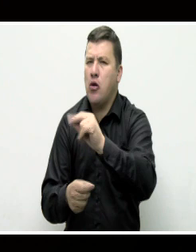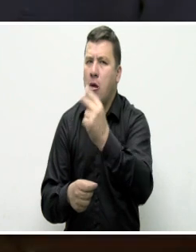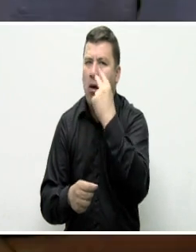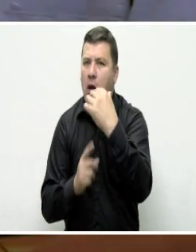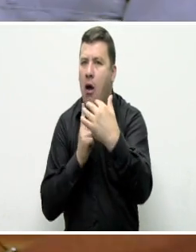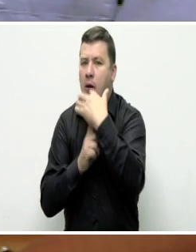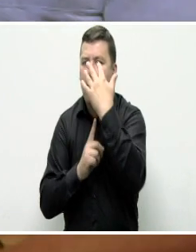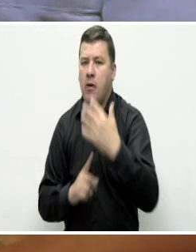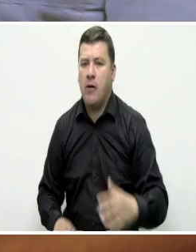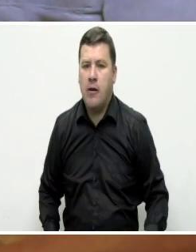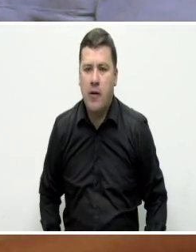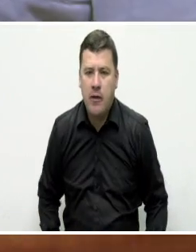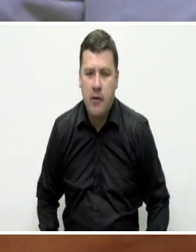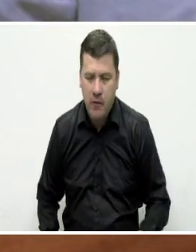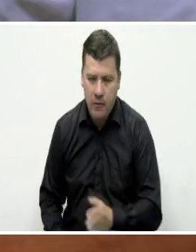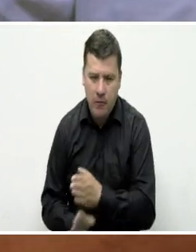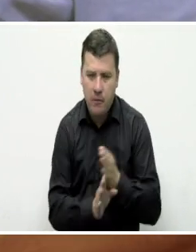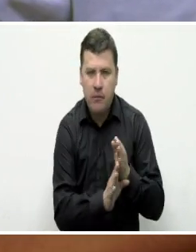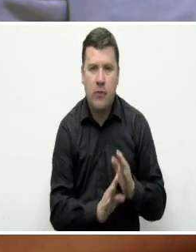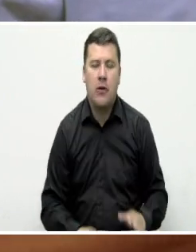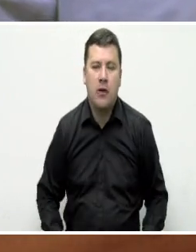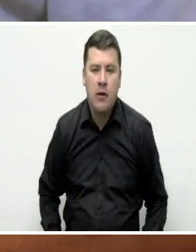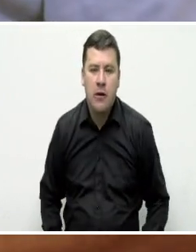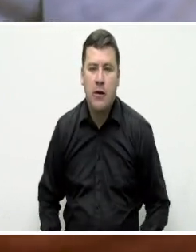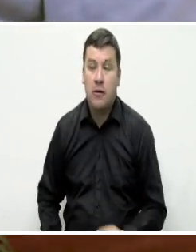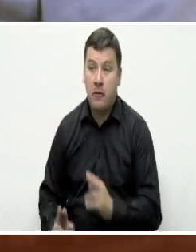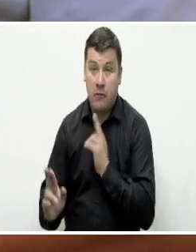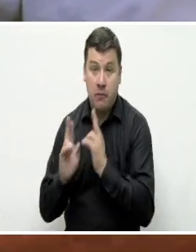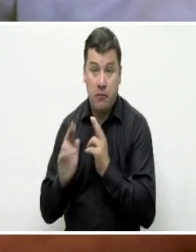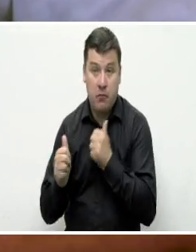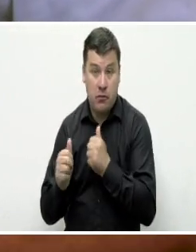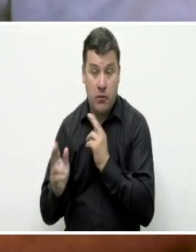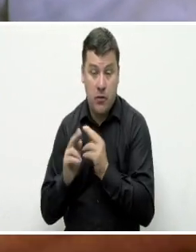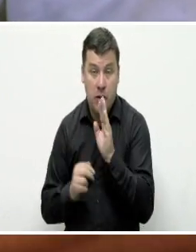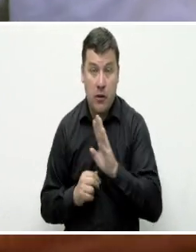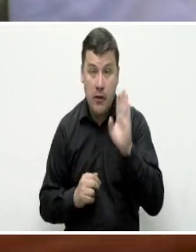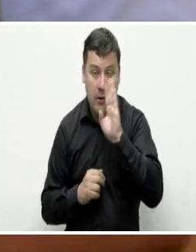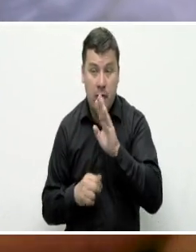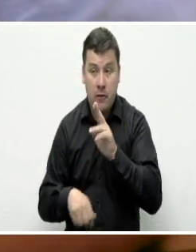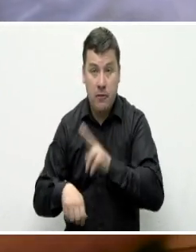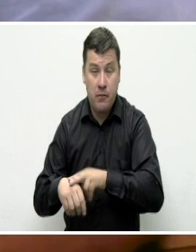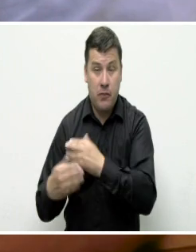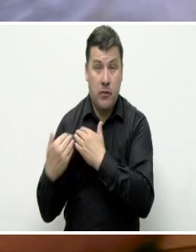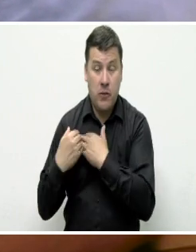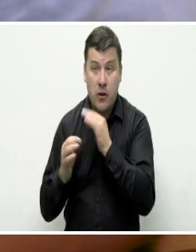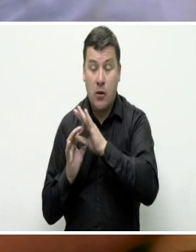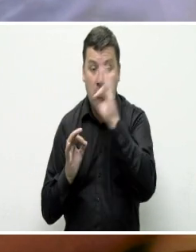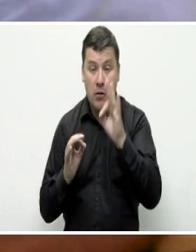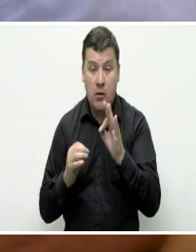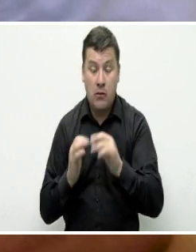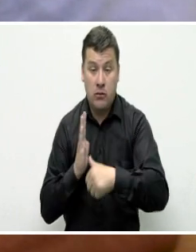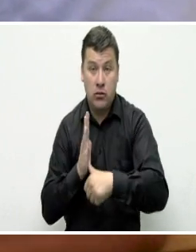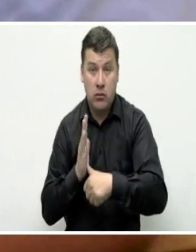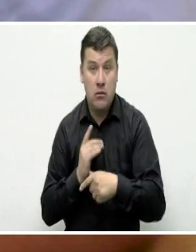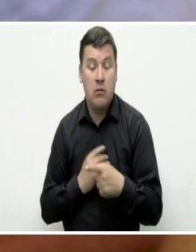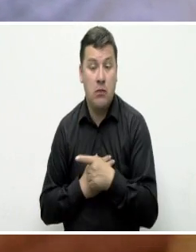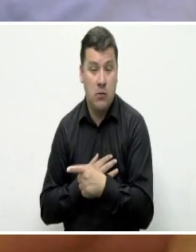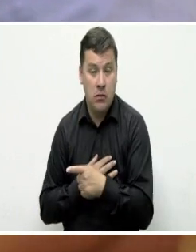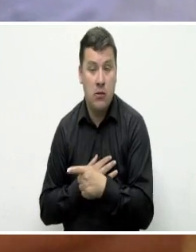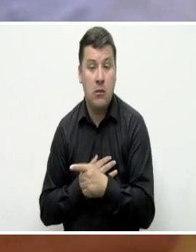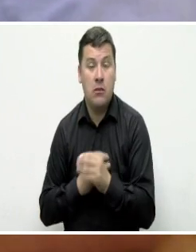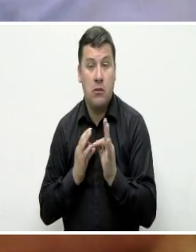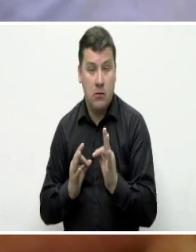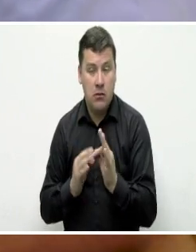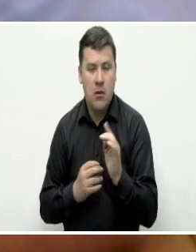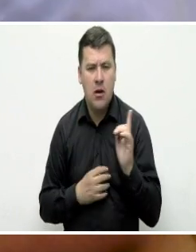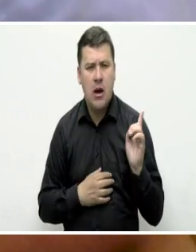necesario. La relación que nosotros hemos tenido con la registraduría departamental, la delegada, y con la municipal ha sido excelente a través